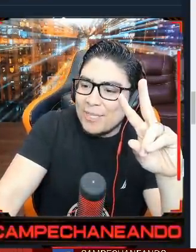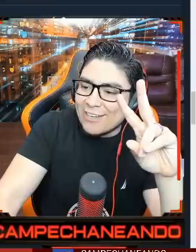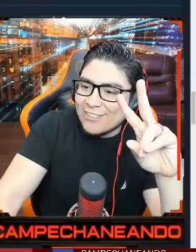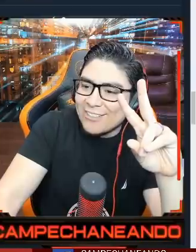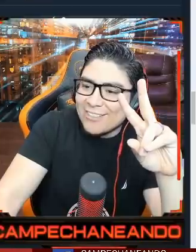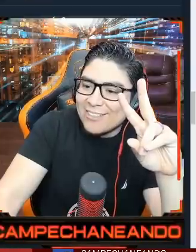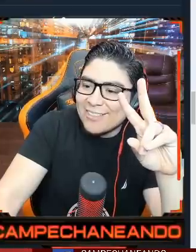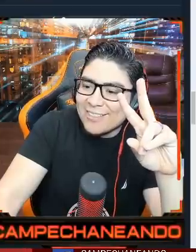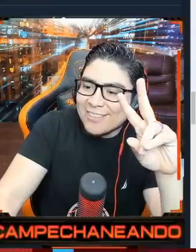otros vídeos